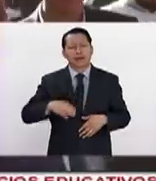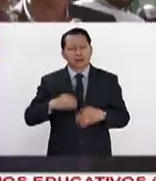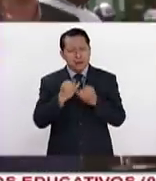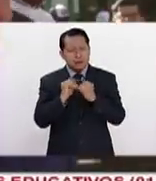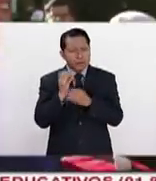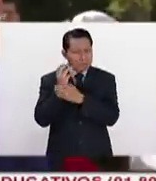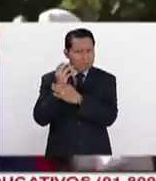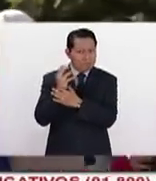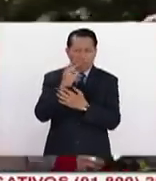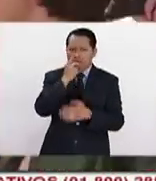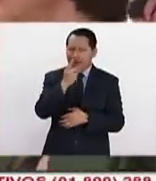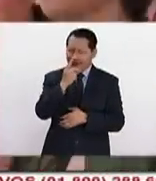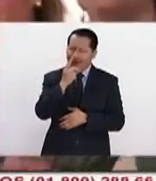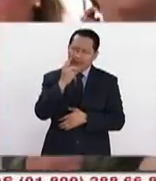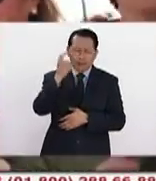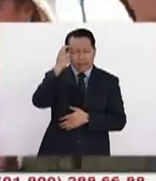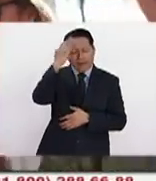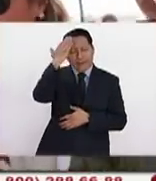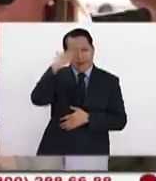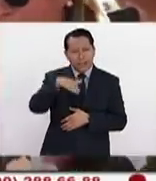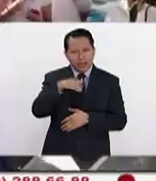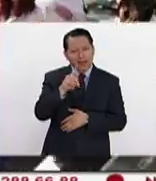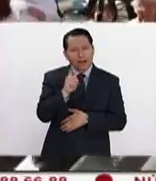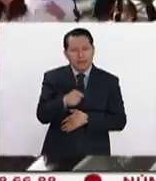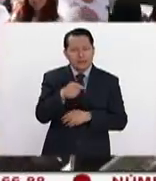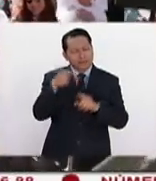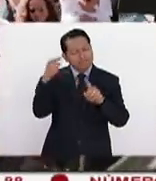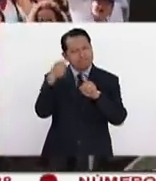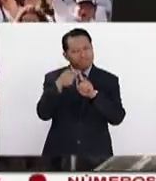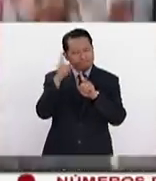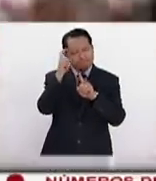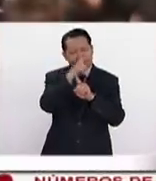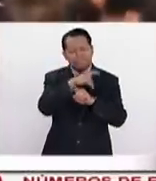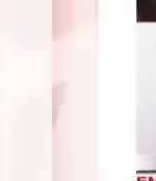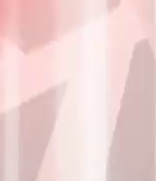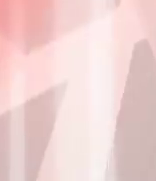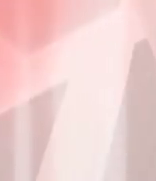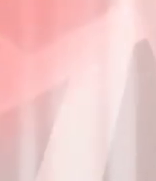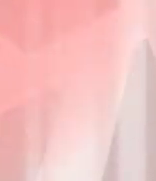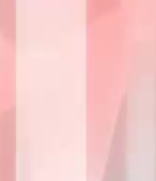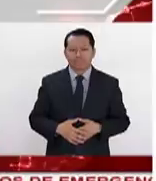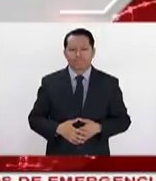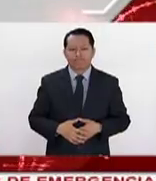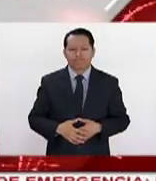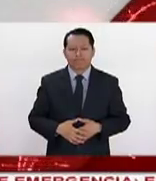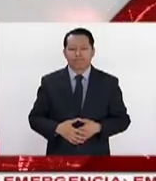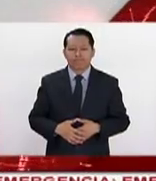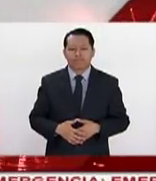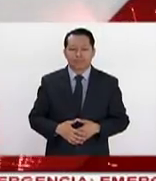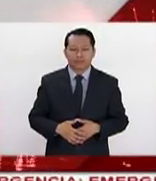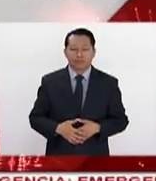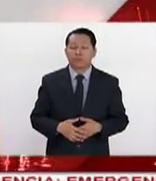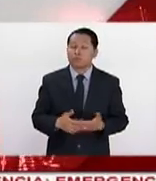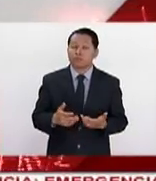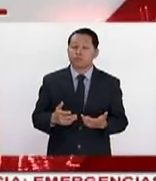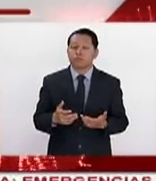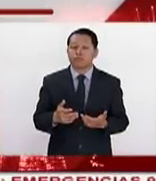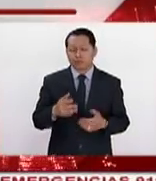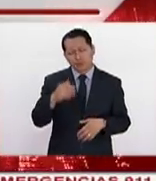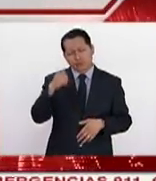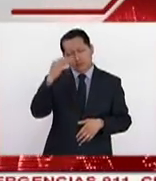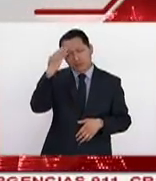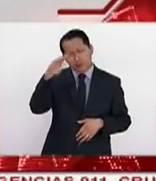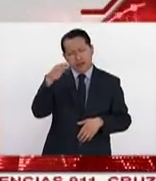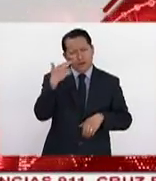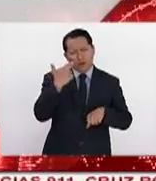está consciente del reto que significan estas elecciones. Estoy consciente de la